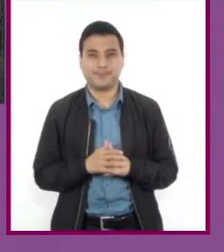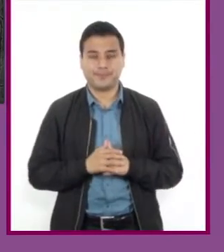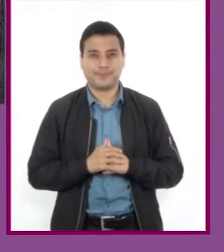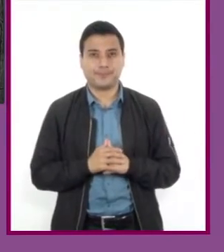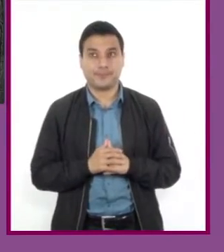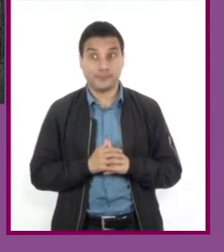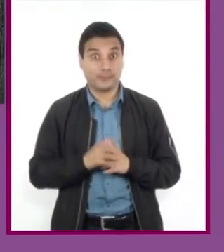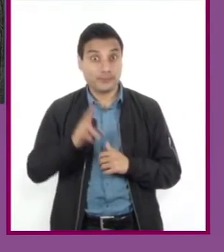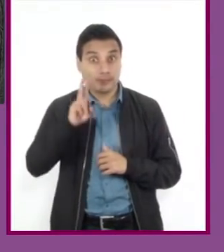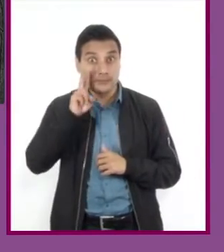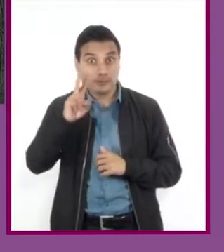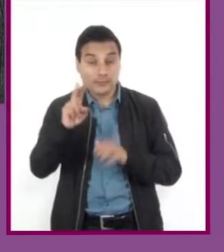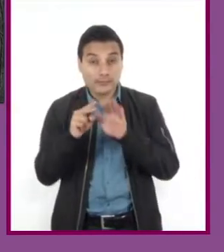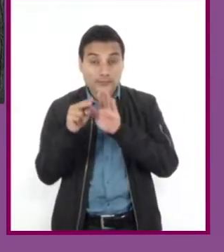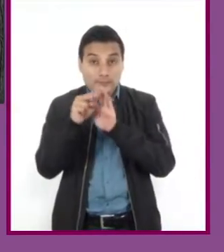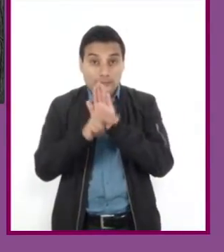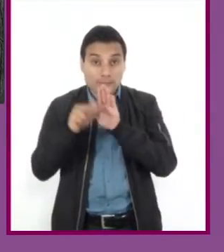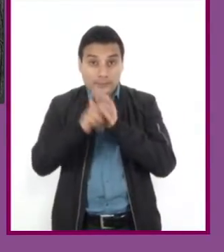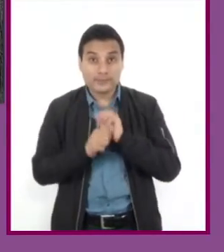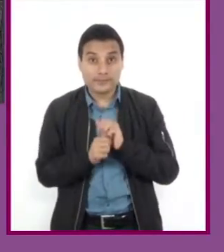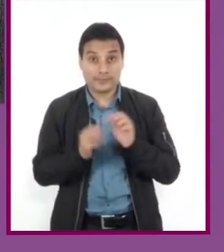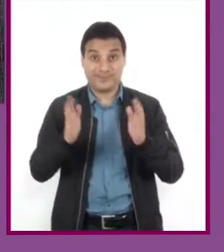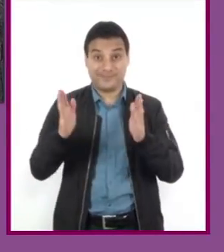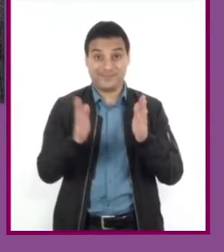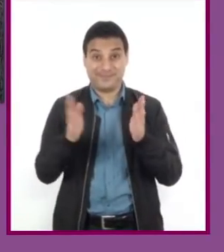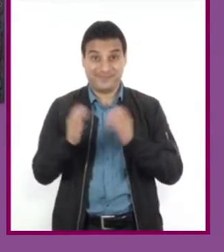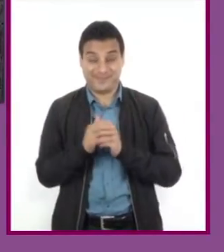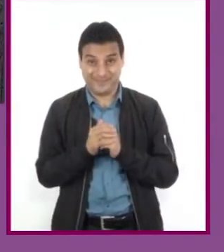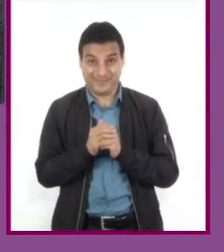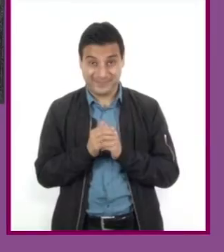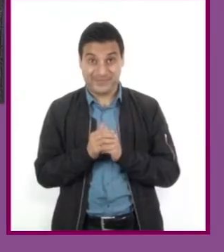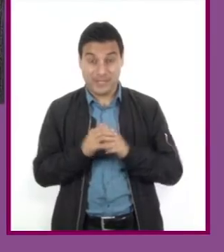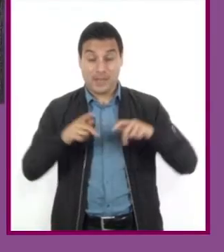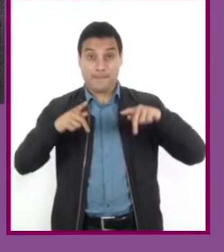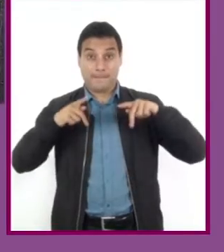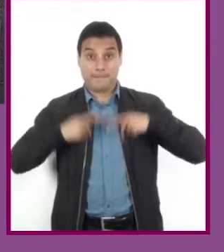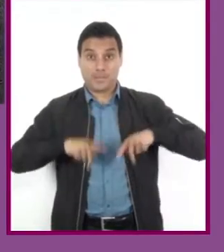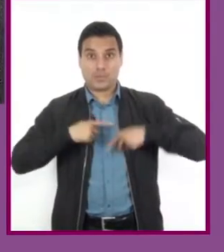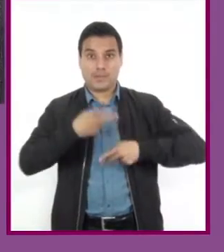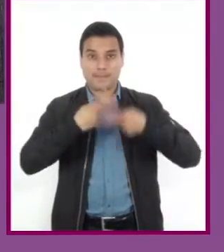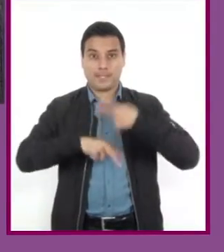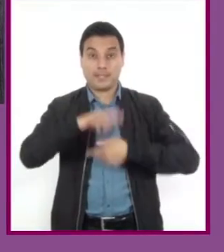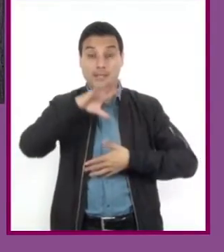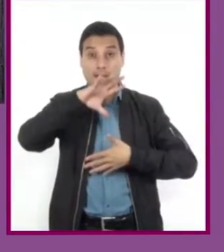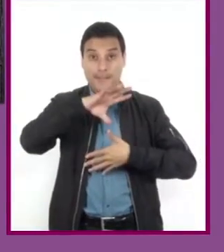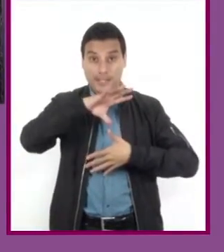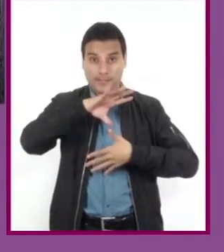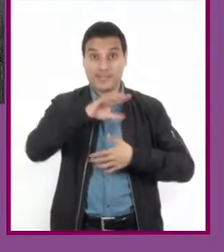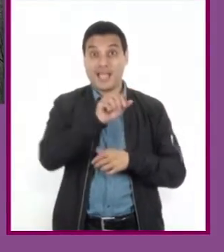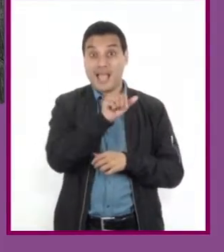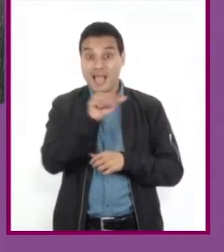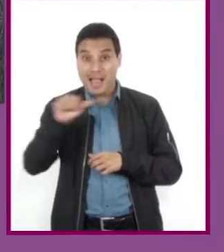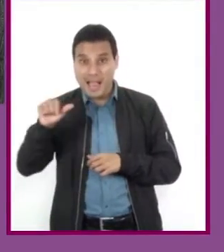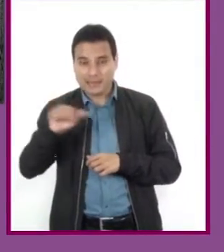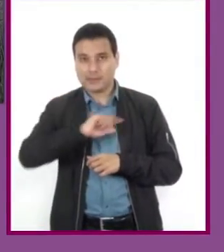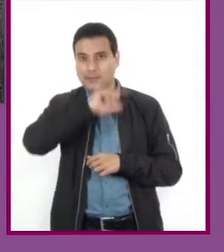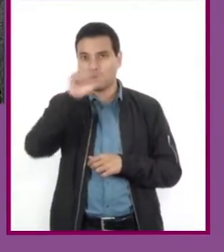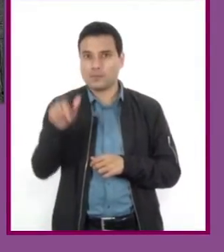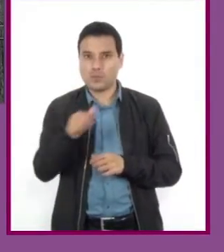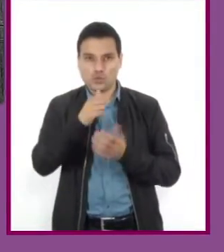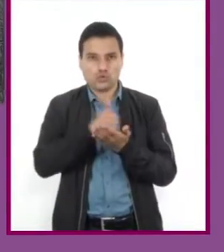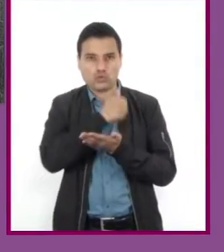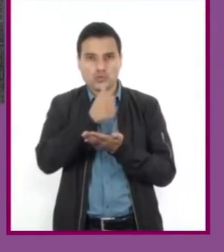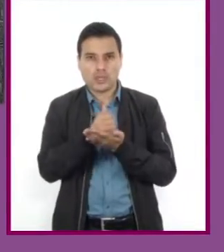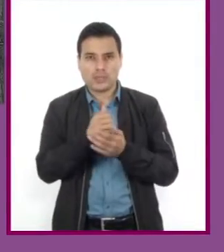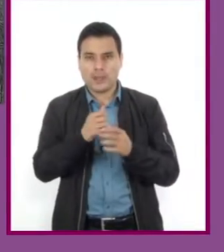Como pudiste observar, el periodo que comprende desde el poblamiento de América hasta el esplendor de Mesoamérica fue un proceso gradual